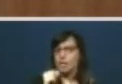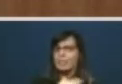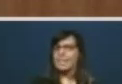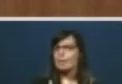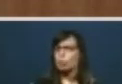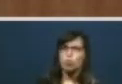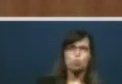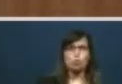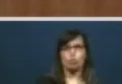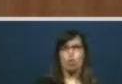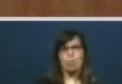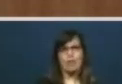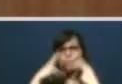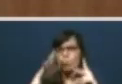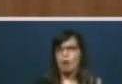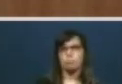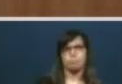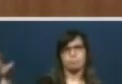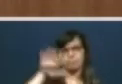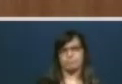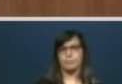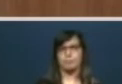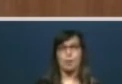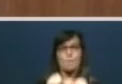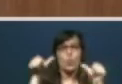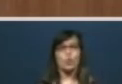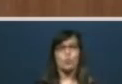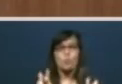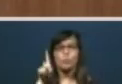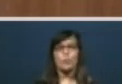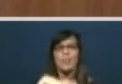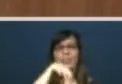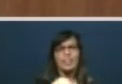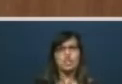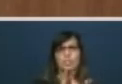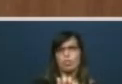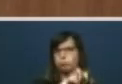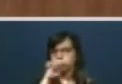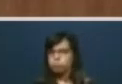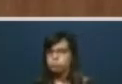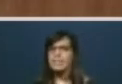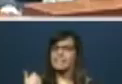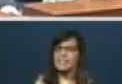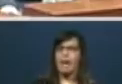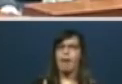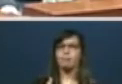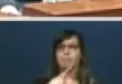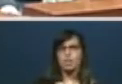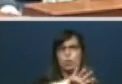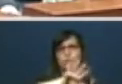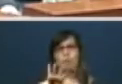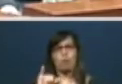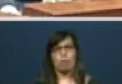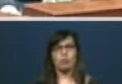a toda nuestra red pública el nuevo modelo apuesta también por centros multiservicios de los que ya disponemos de 155